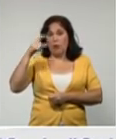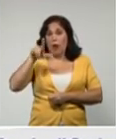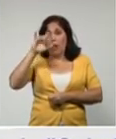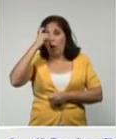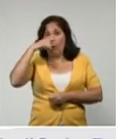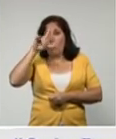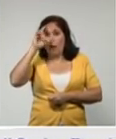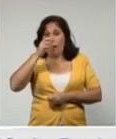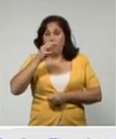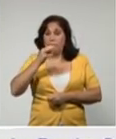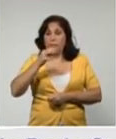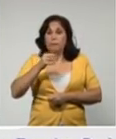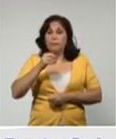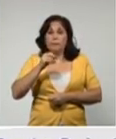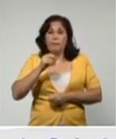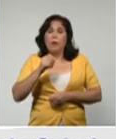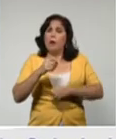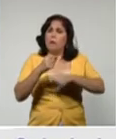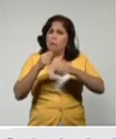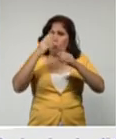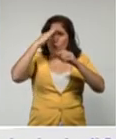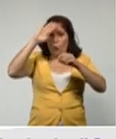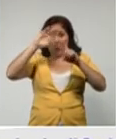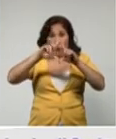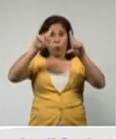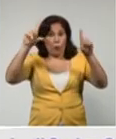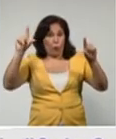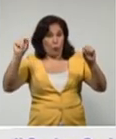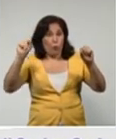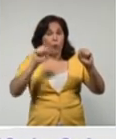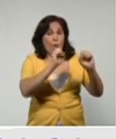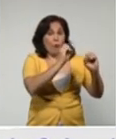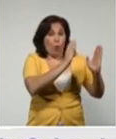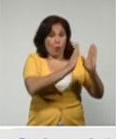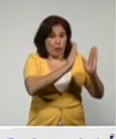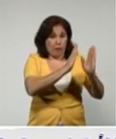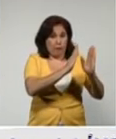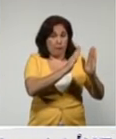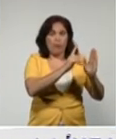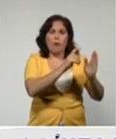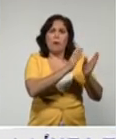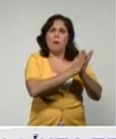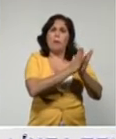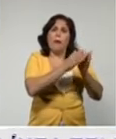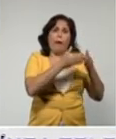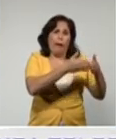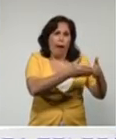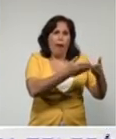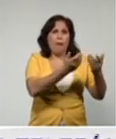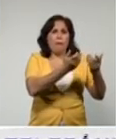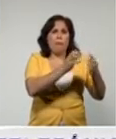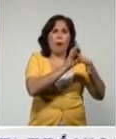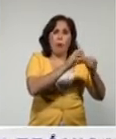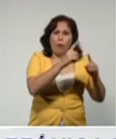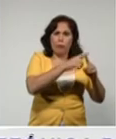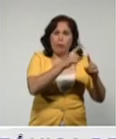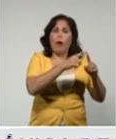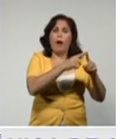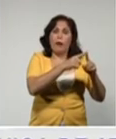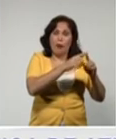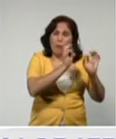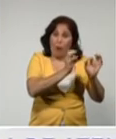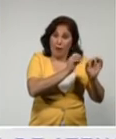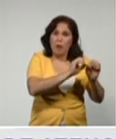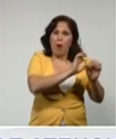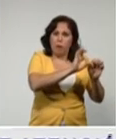por parte del territorio de nuestro país. Hay una información continua por la televisión que